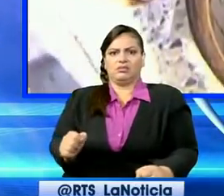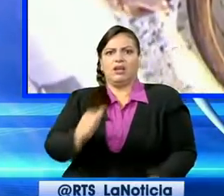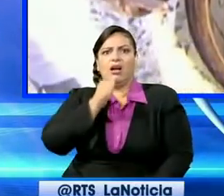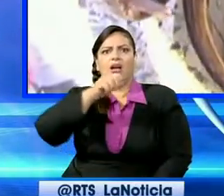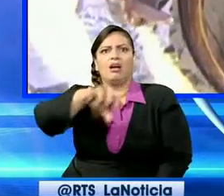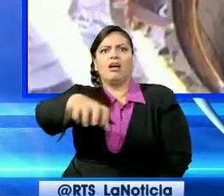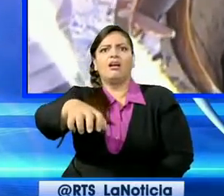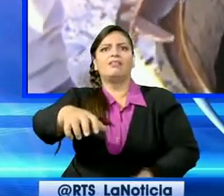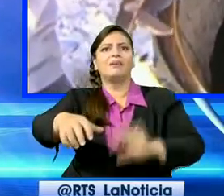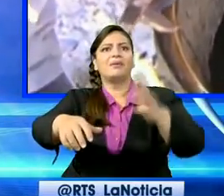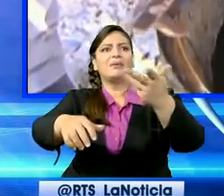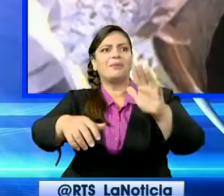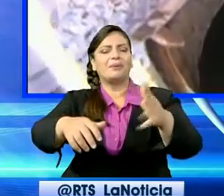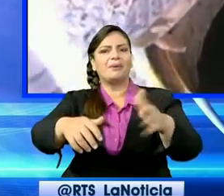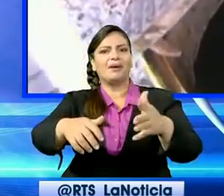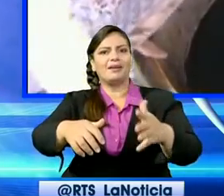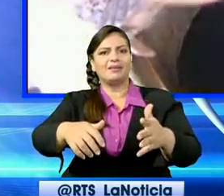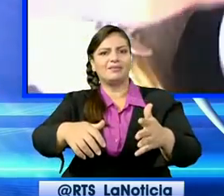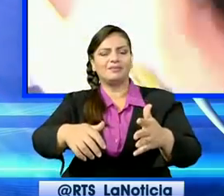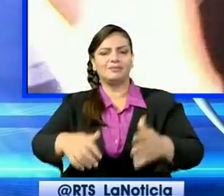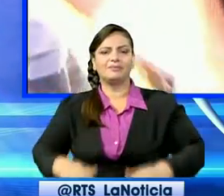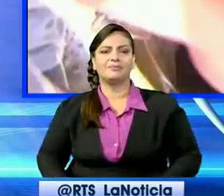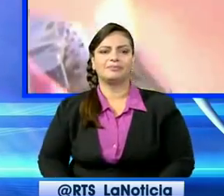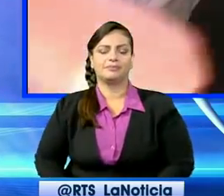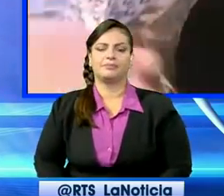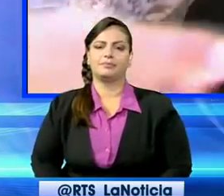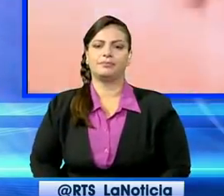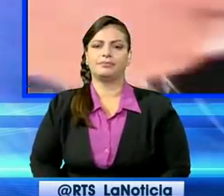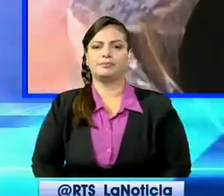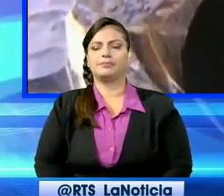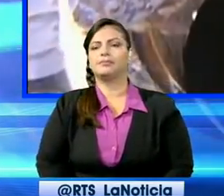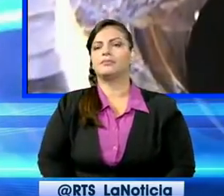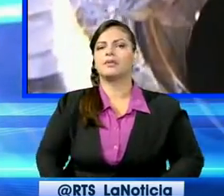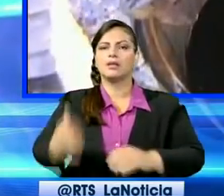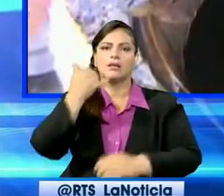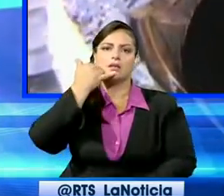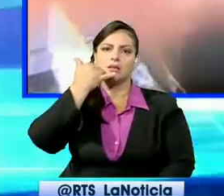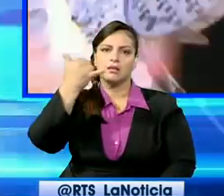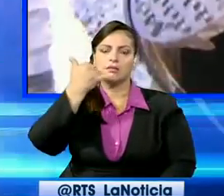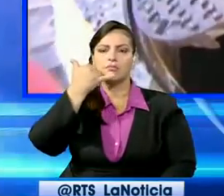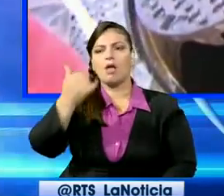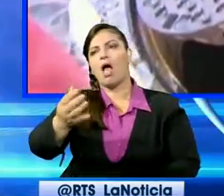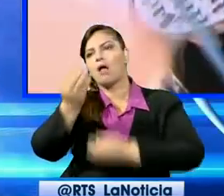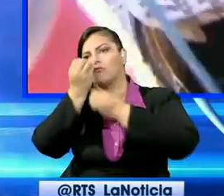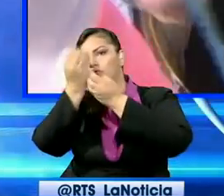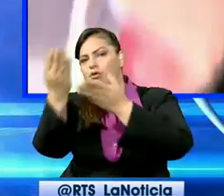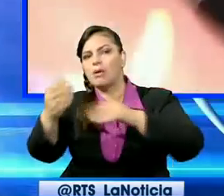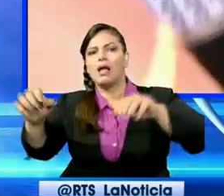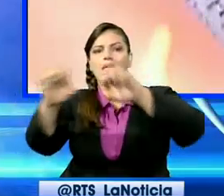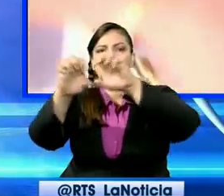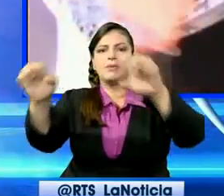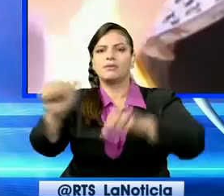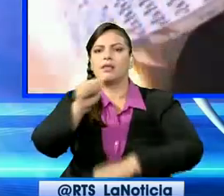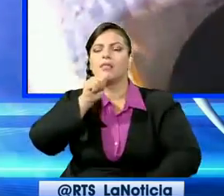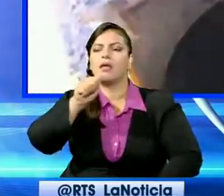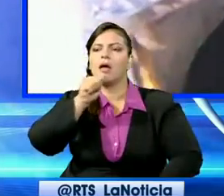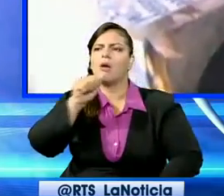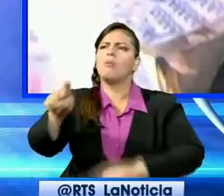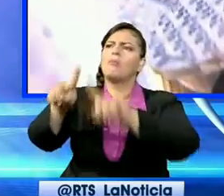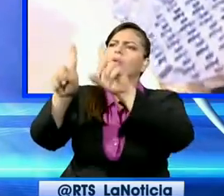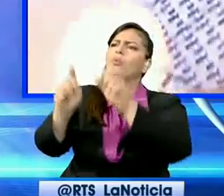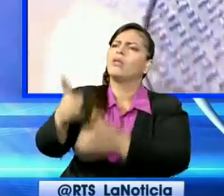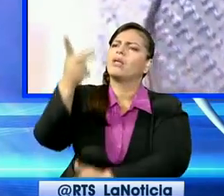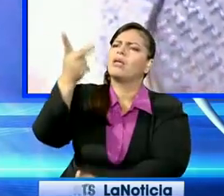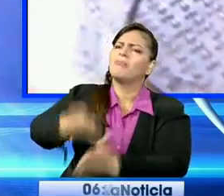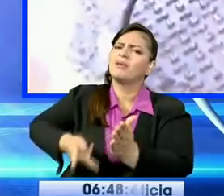¿verdad?, ya no tienen agua nuevamente. En todo caso, el llamado a Interagua para ver qué es lo que sucedió, porque ya ayer se había